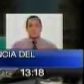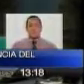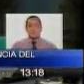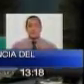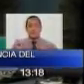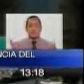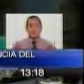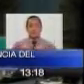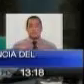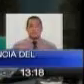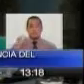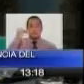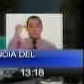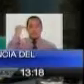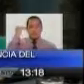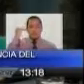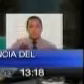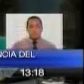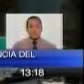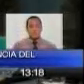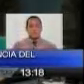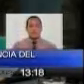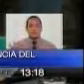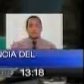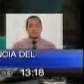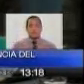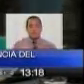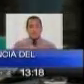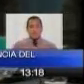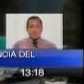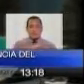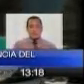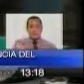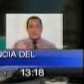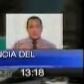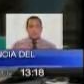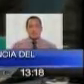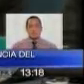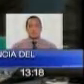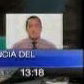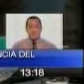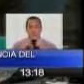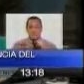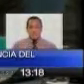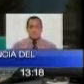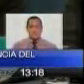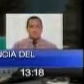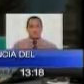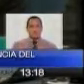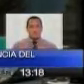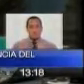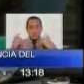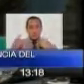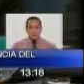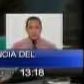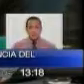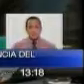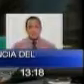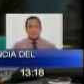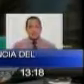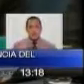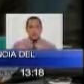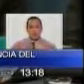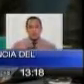Consejo Superior o el Consejo de Defensa Jurídica del Estado, está en toda la atribución de coordinar